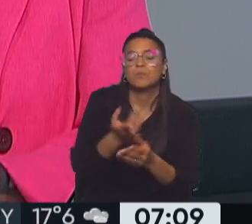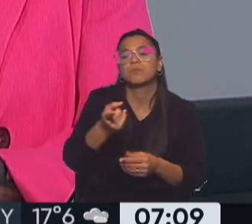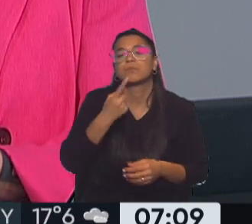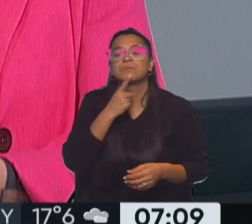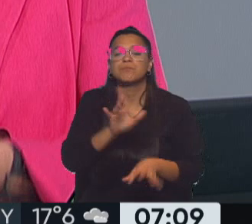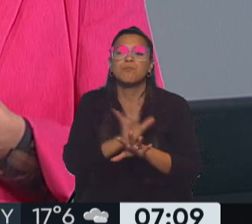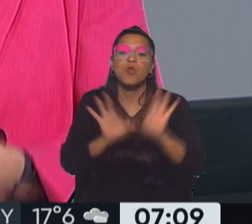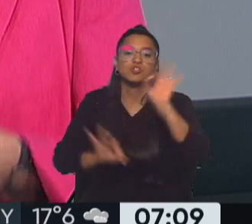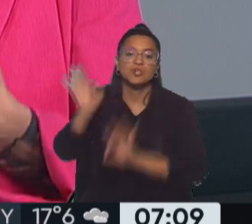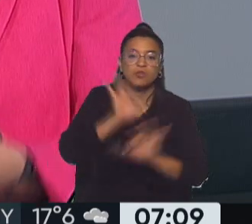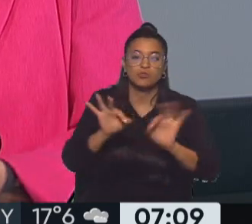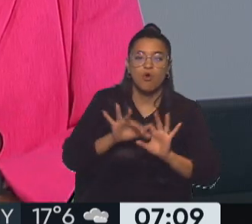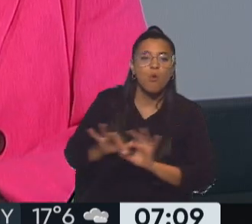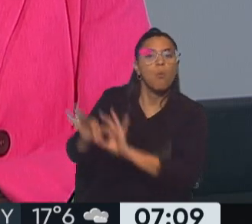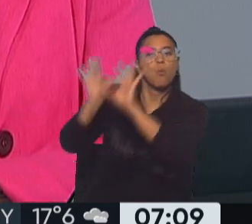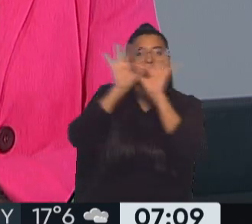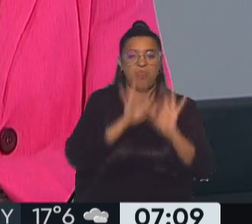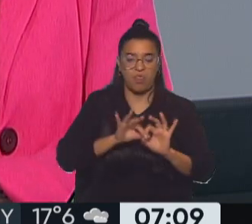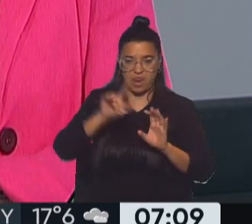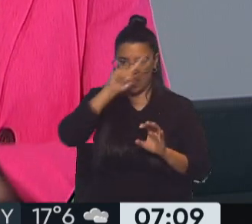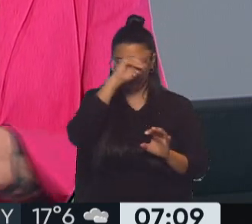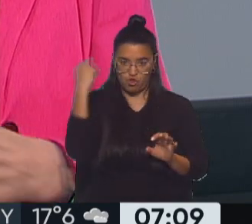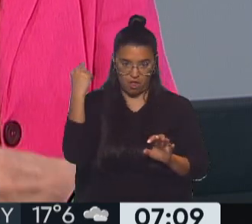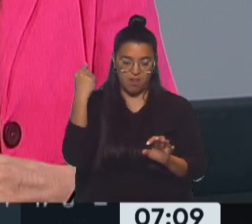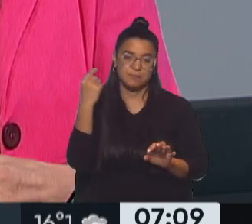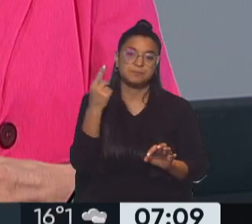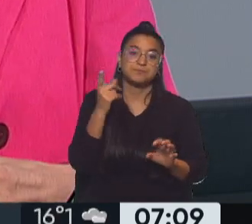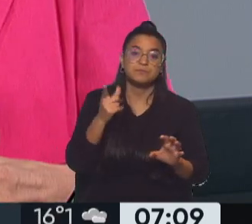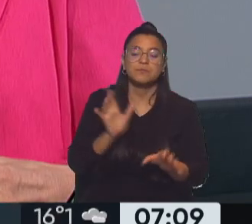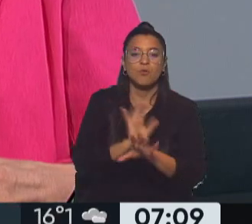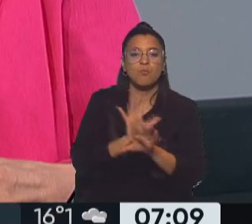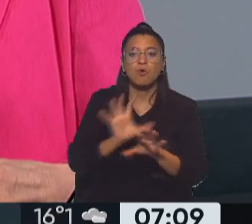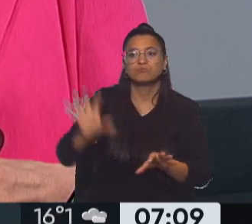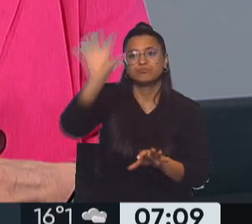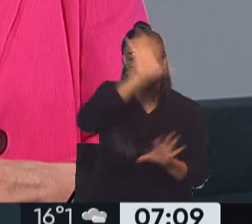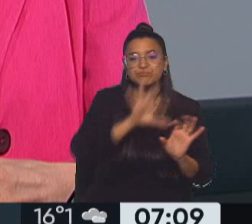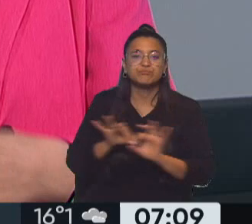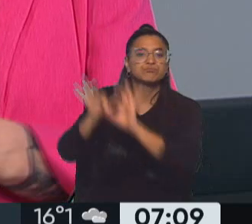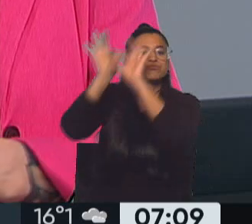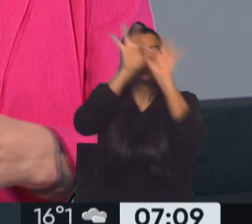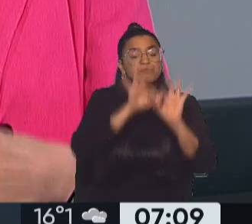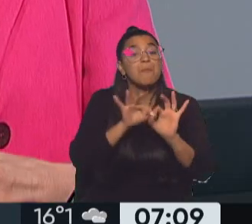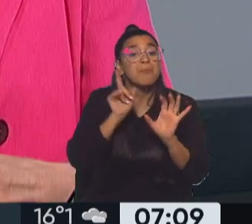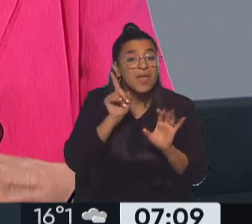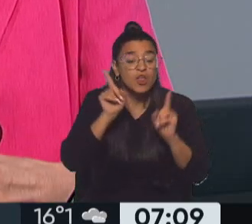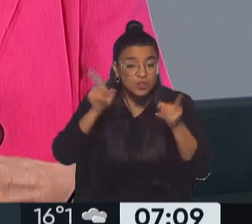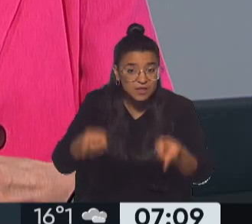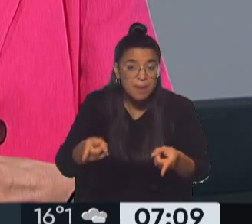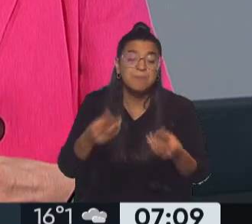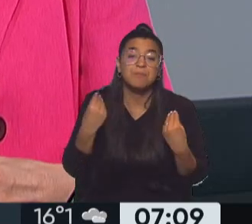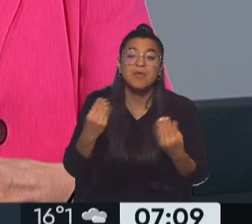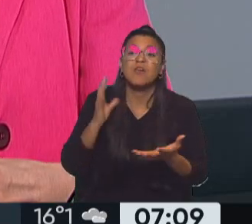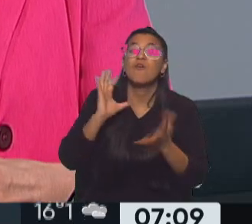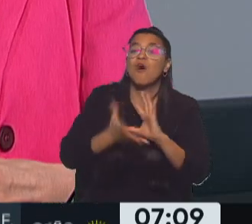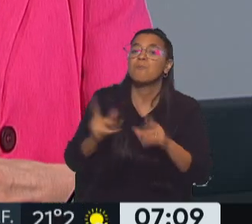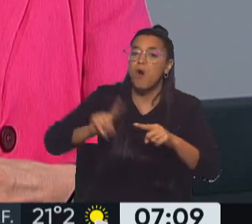de unidad nacional, de un gobierno de unidad nacional, en donde se integre el país en términos federales, pero también se integre el país en